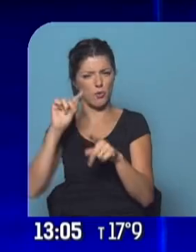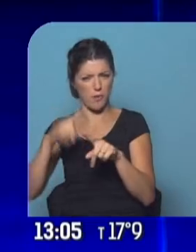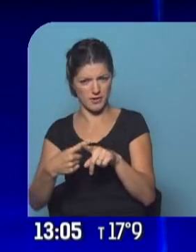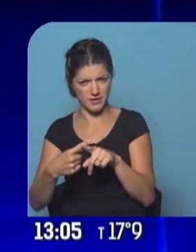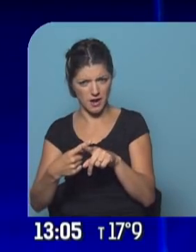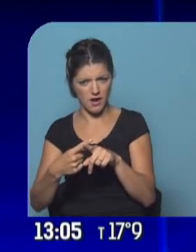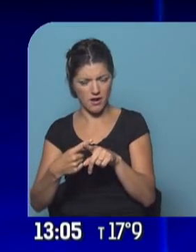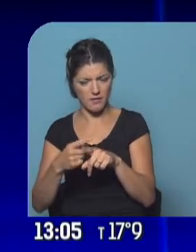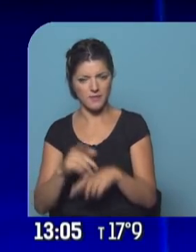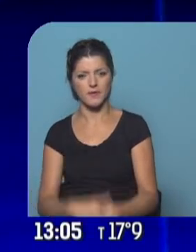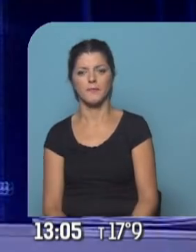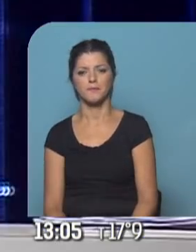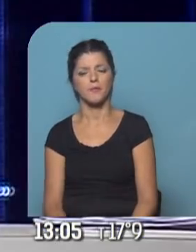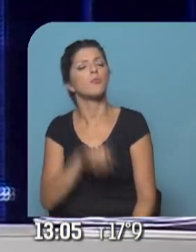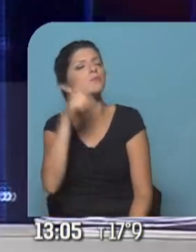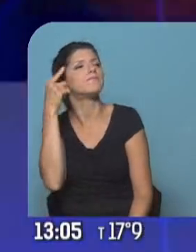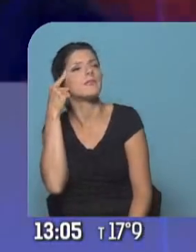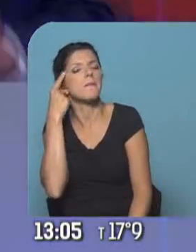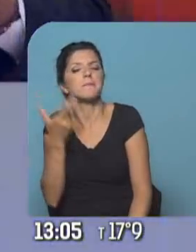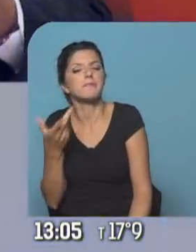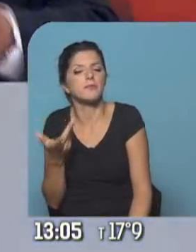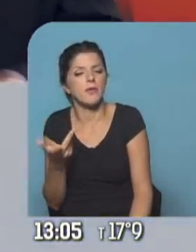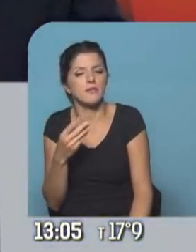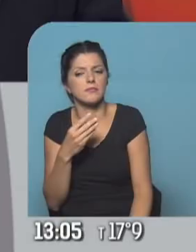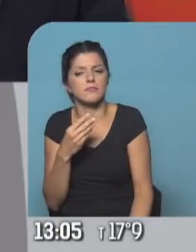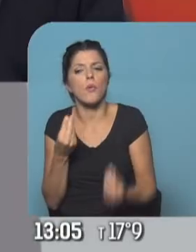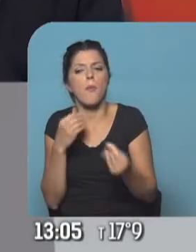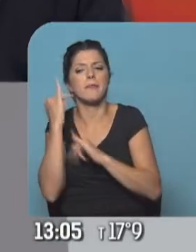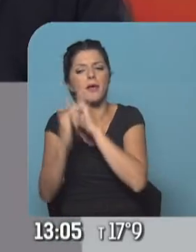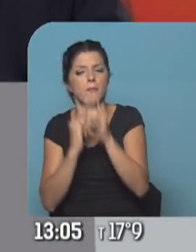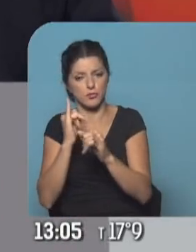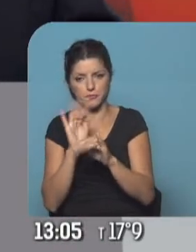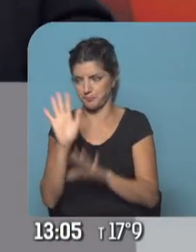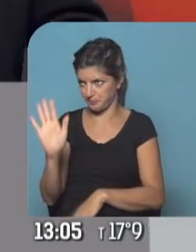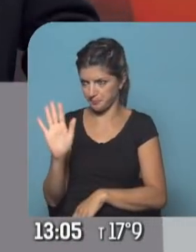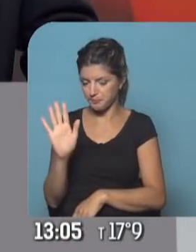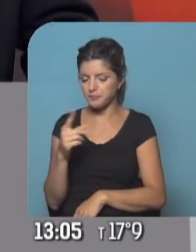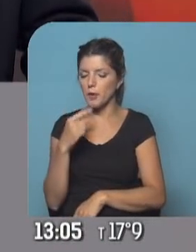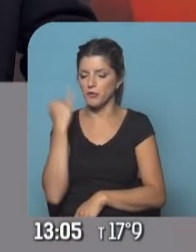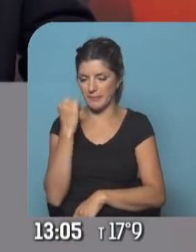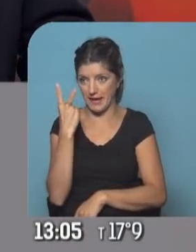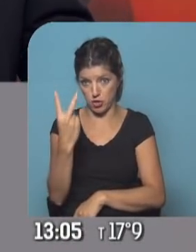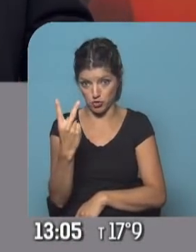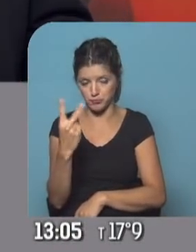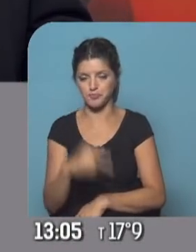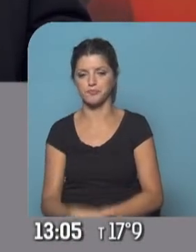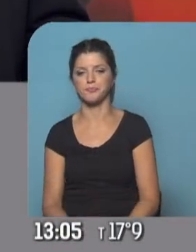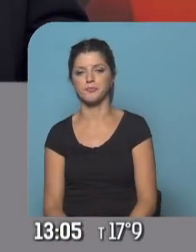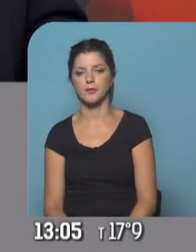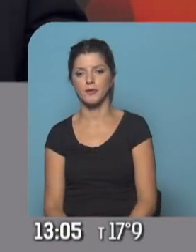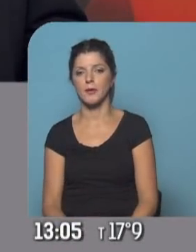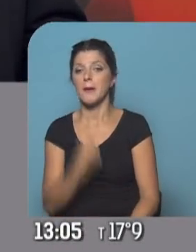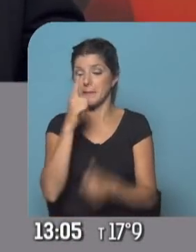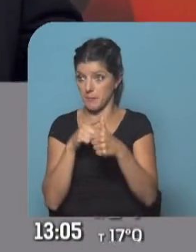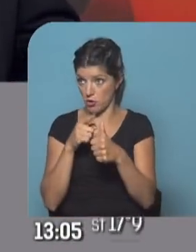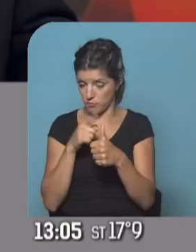fenómeno, ¿cómo lo ves? ¿Qué significación le das? Vos decís 2 cosas. La primera tiene que ver con